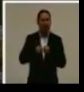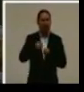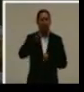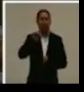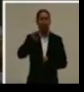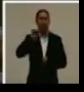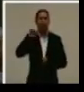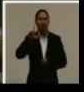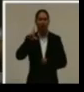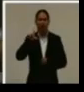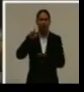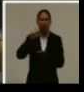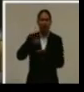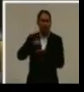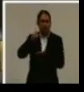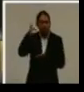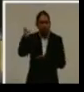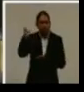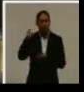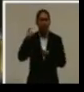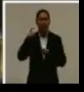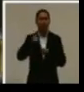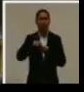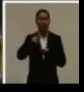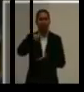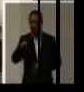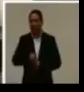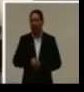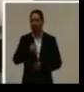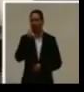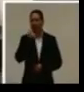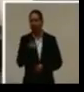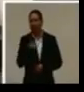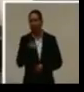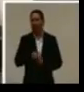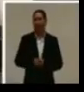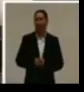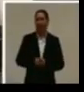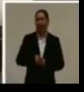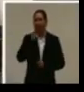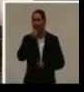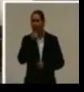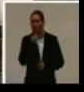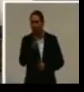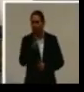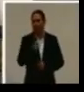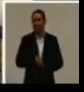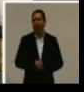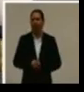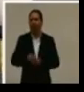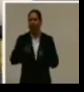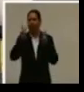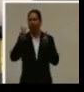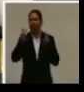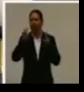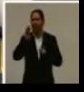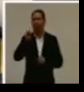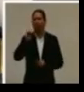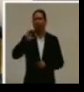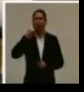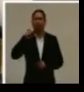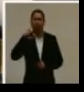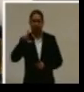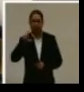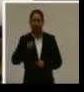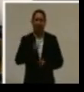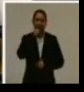Bochil. Gracias por la participación, presidente. Para hacer el comentario que el tema de Bochil que mencionaba